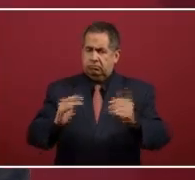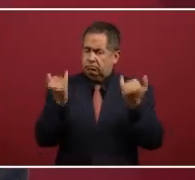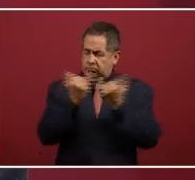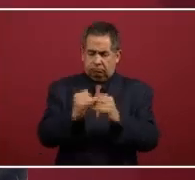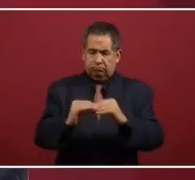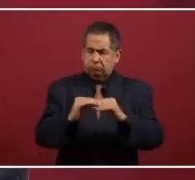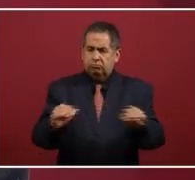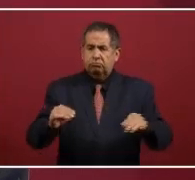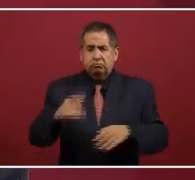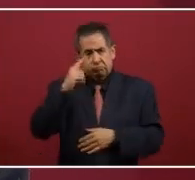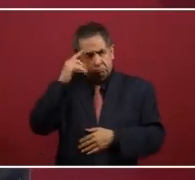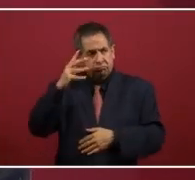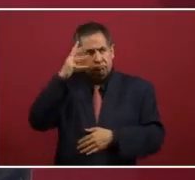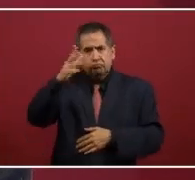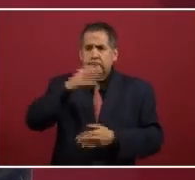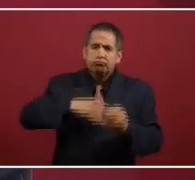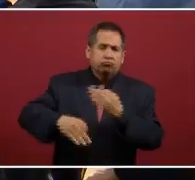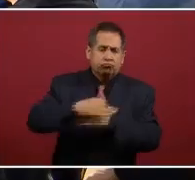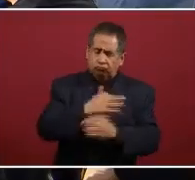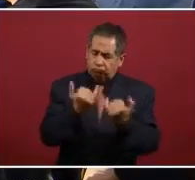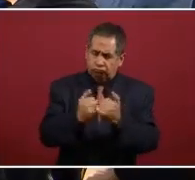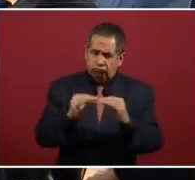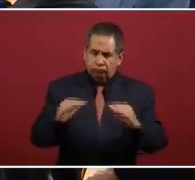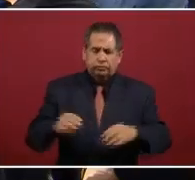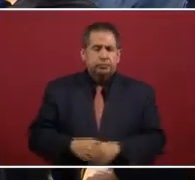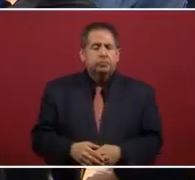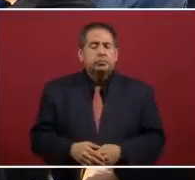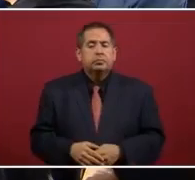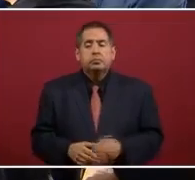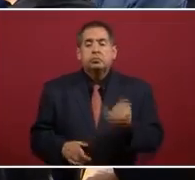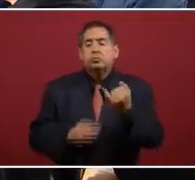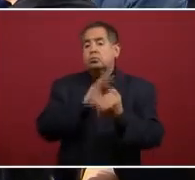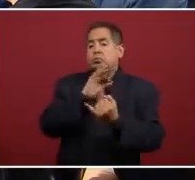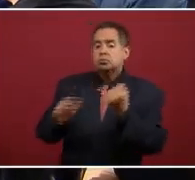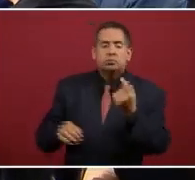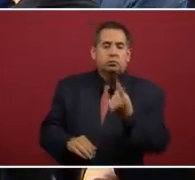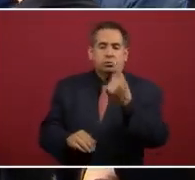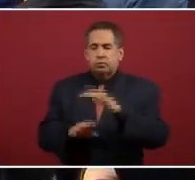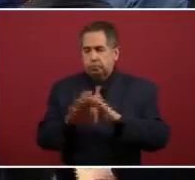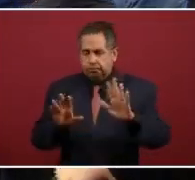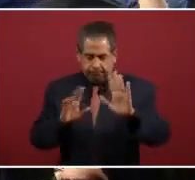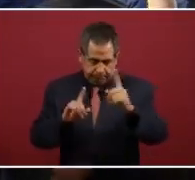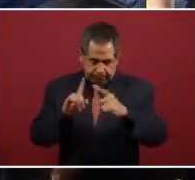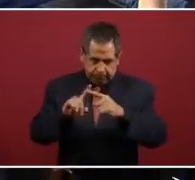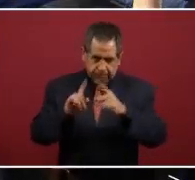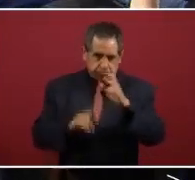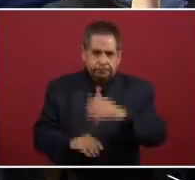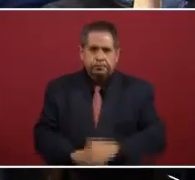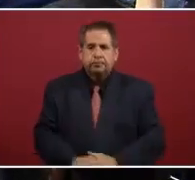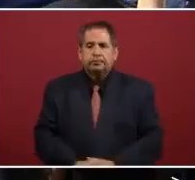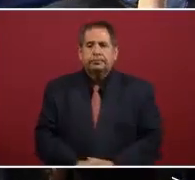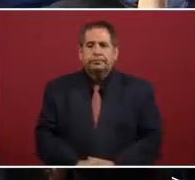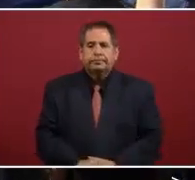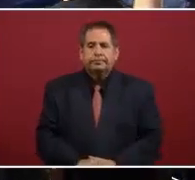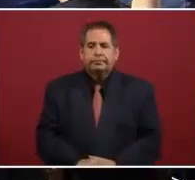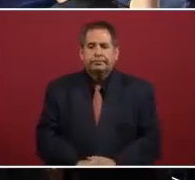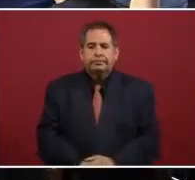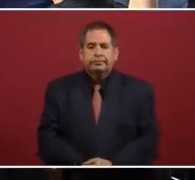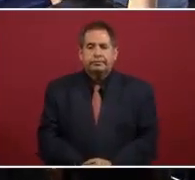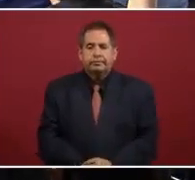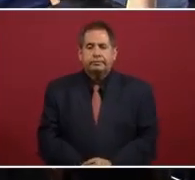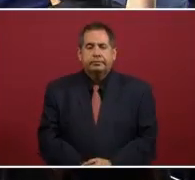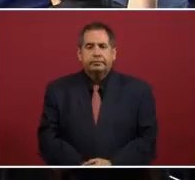la búsqueda de la igualdad. Una más, porque si no, ya no. Presidente, ¿puede